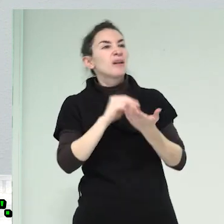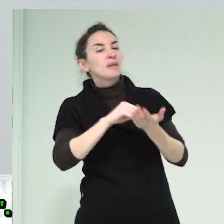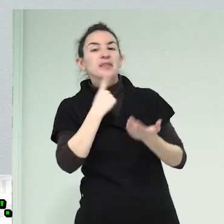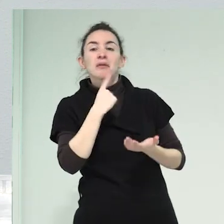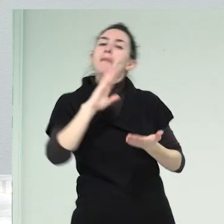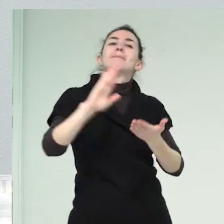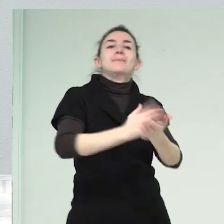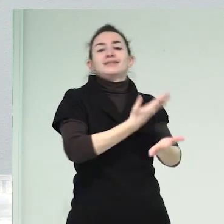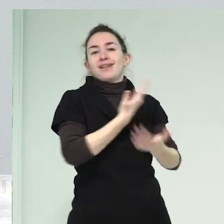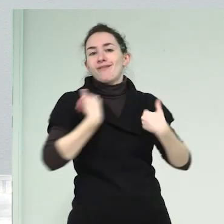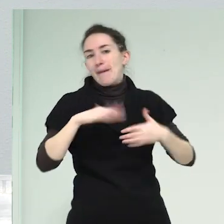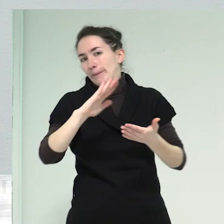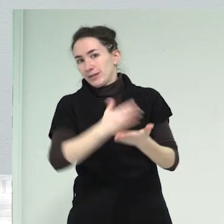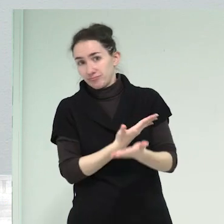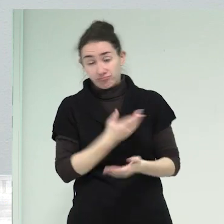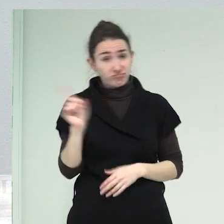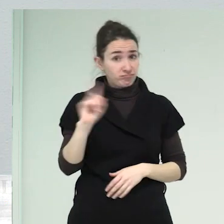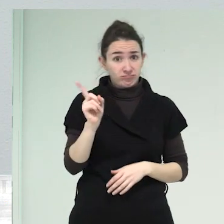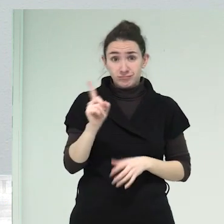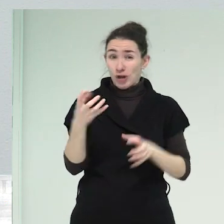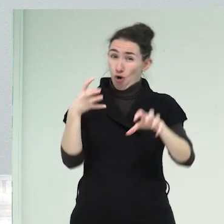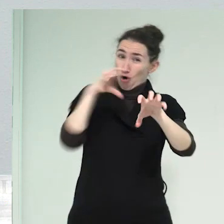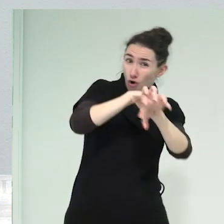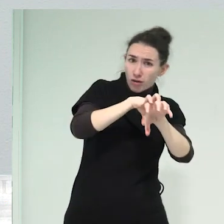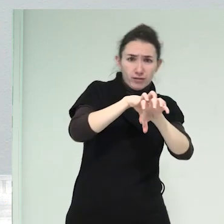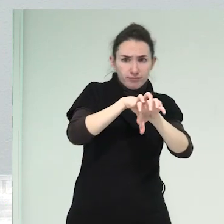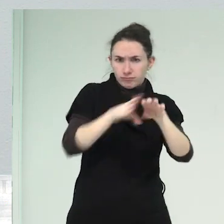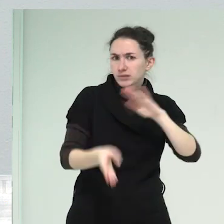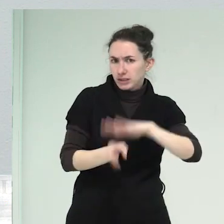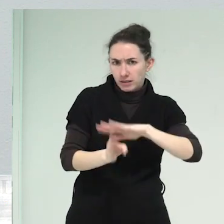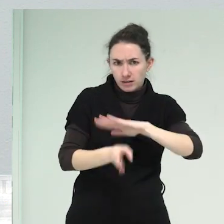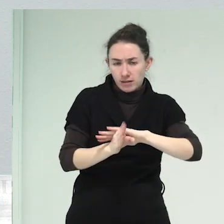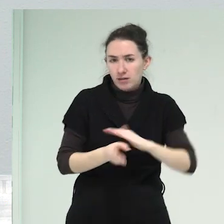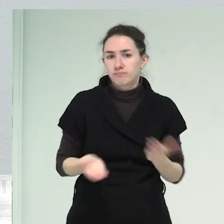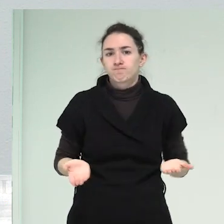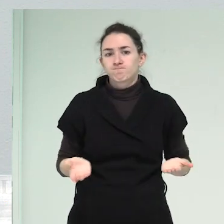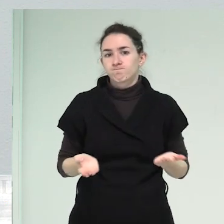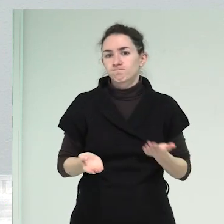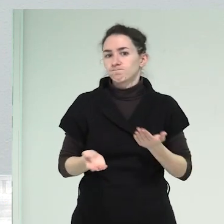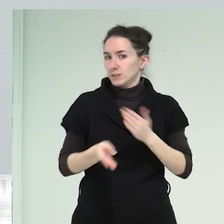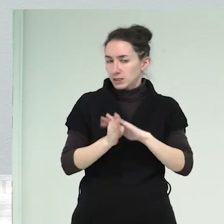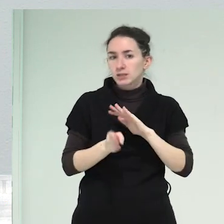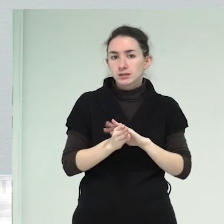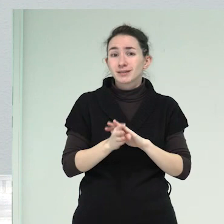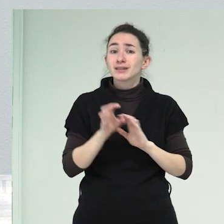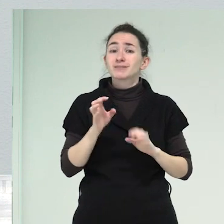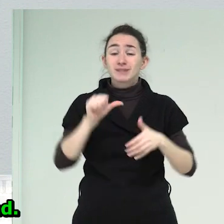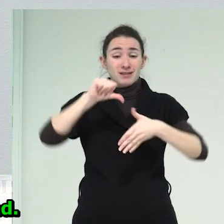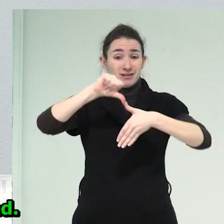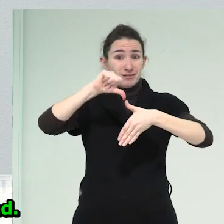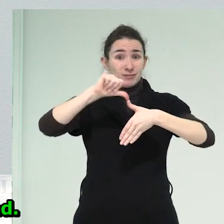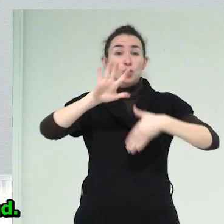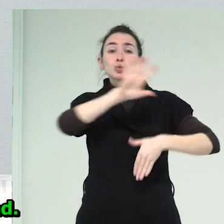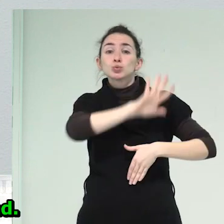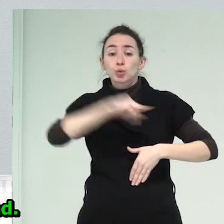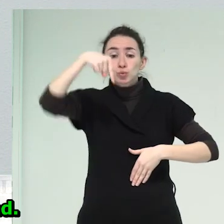la colonia pasó. No, la colonialidad no pervive. Las independencias de los países de los sures globales